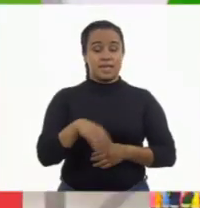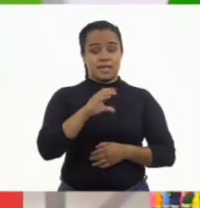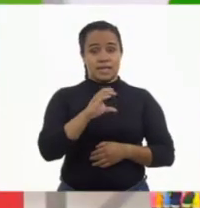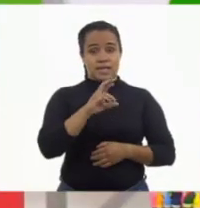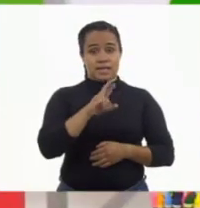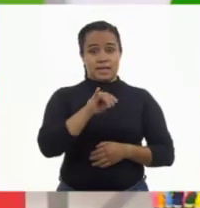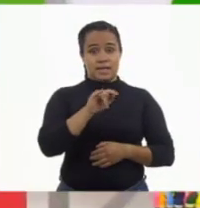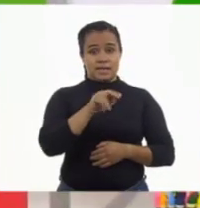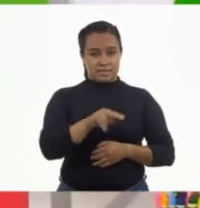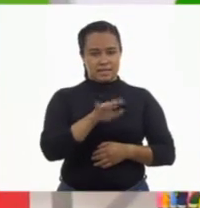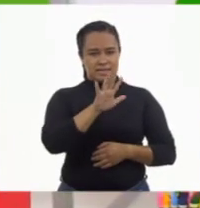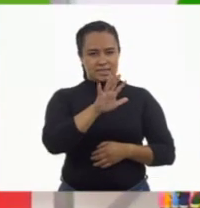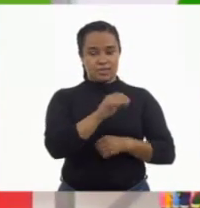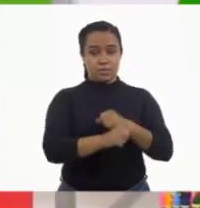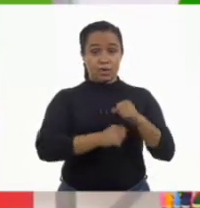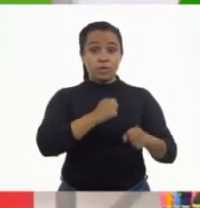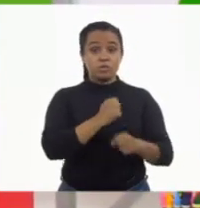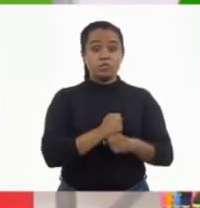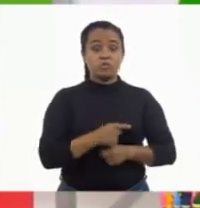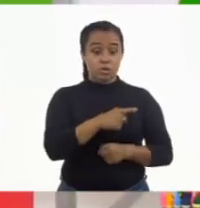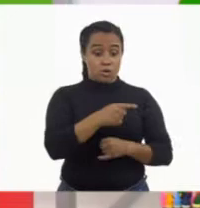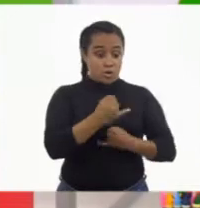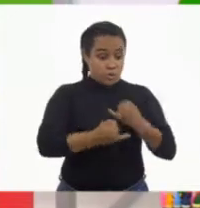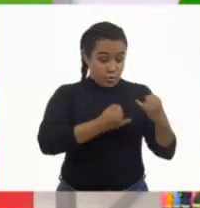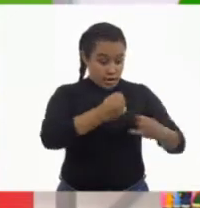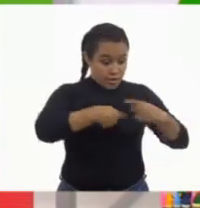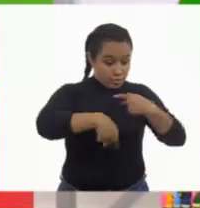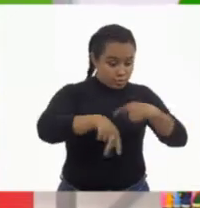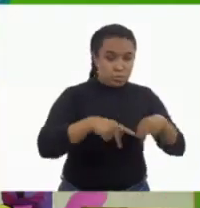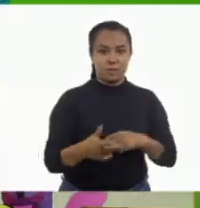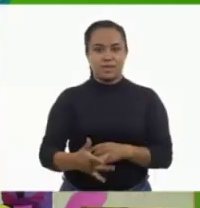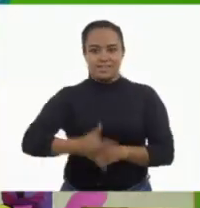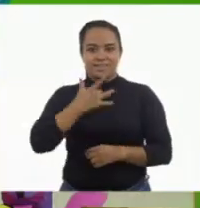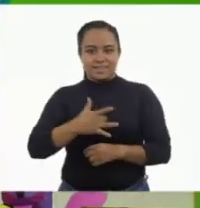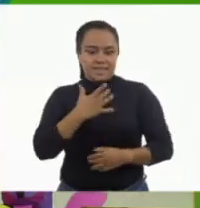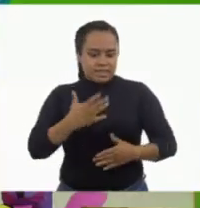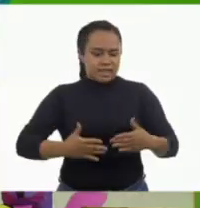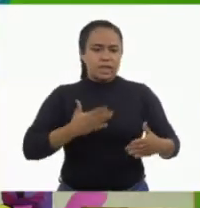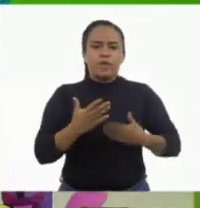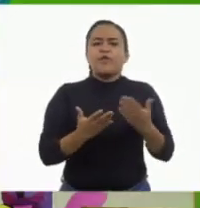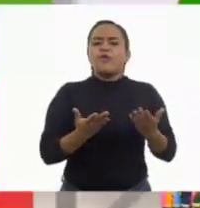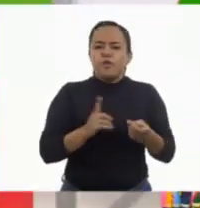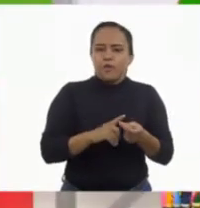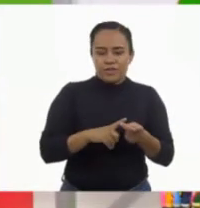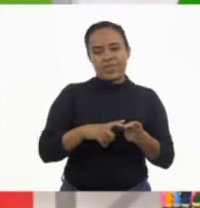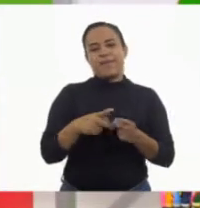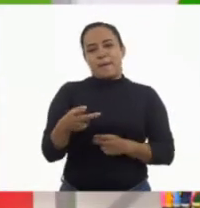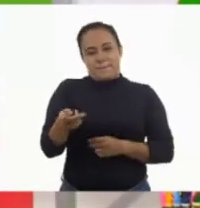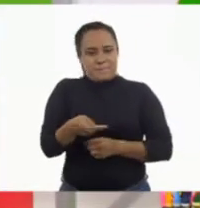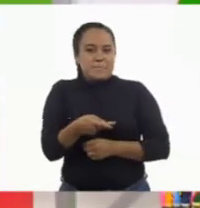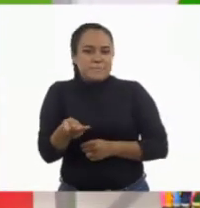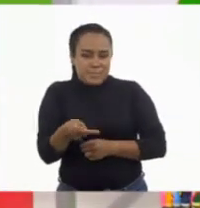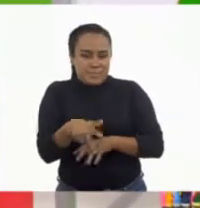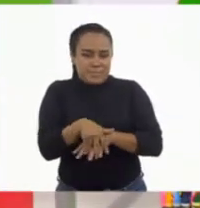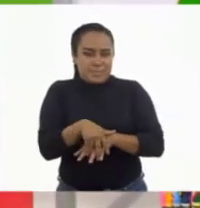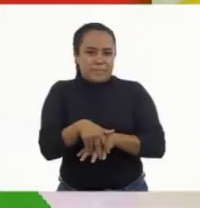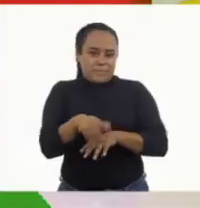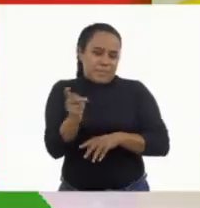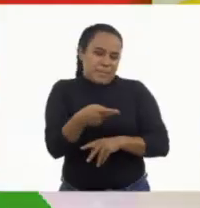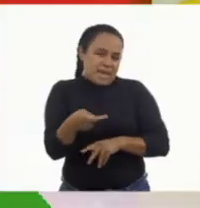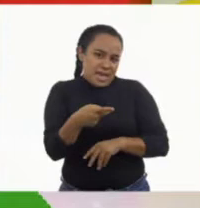Cristian, de 5 años, nos dice que cuando juega fútbol siente la alegría en las piernas. ¿Tú en dónde la